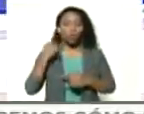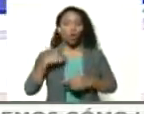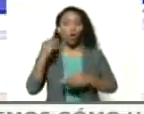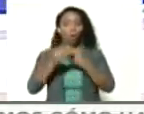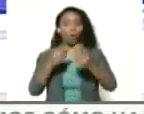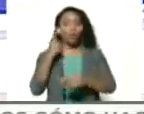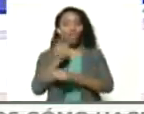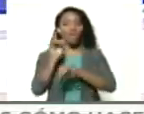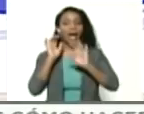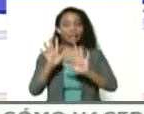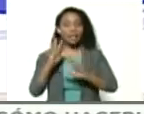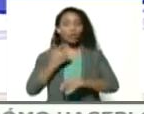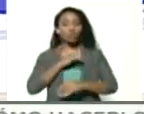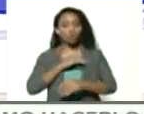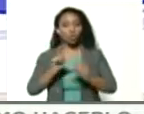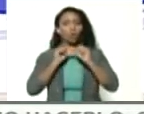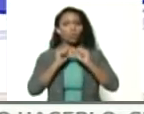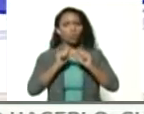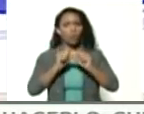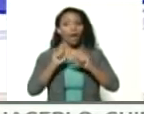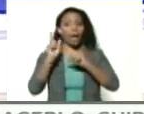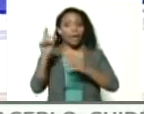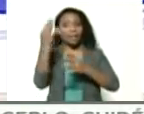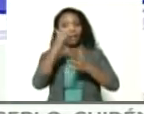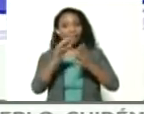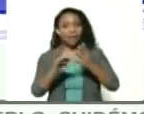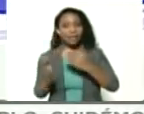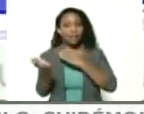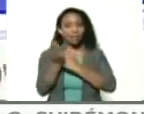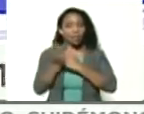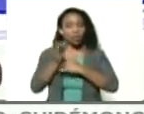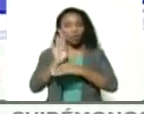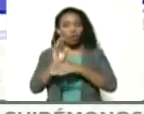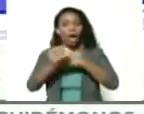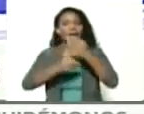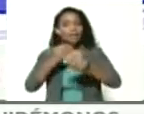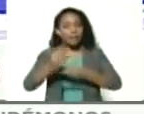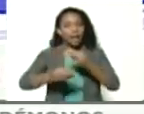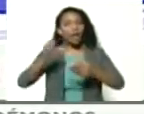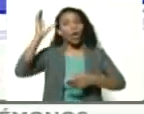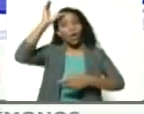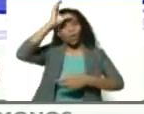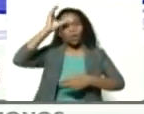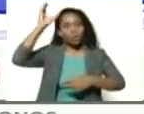estamos permanentemente en esa fase de protección, de crear conciencia.